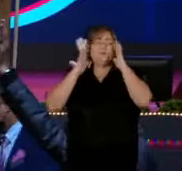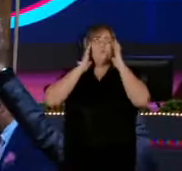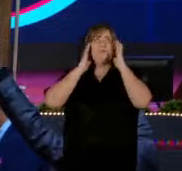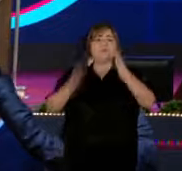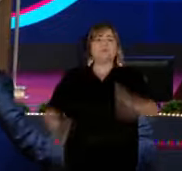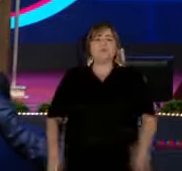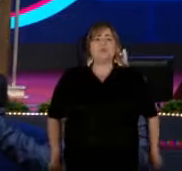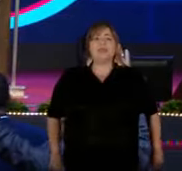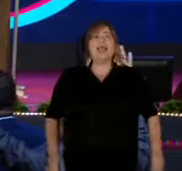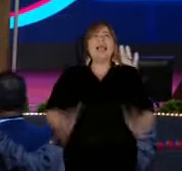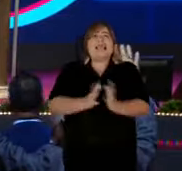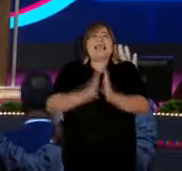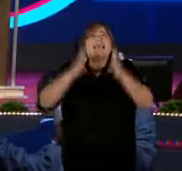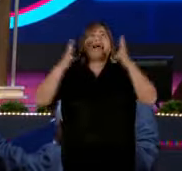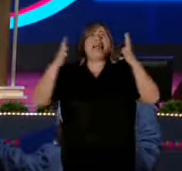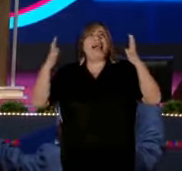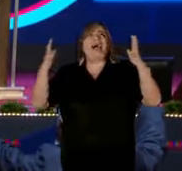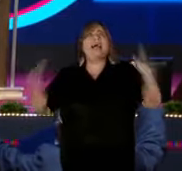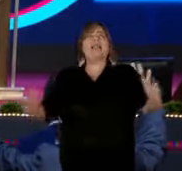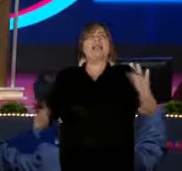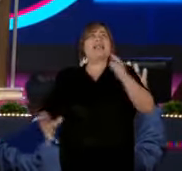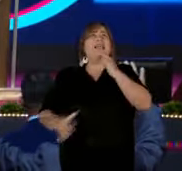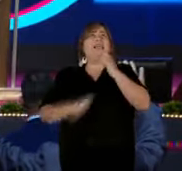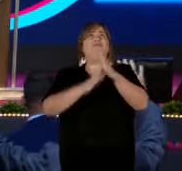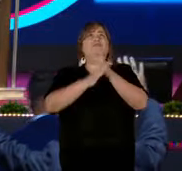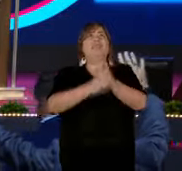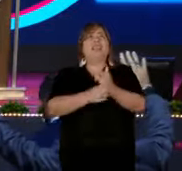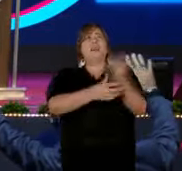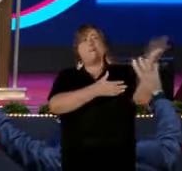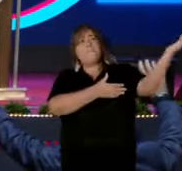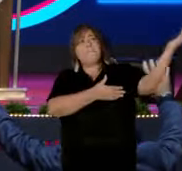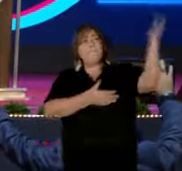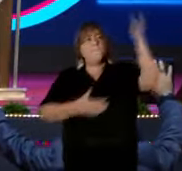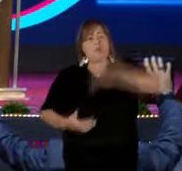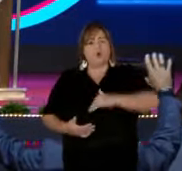Algo grande, recompensa grande viene.